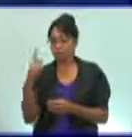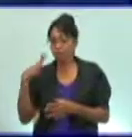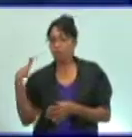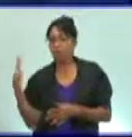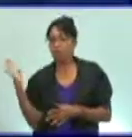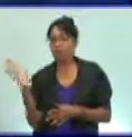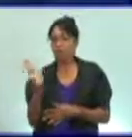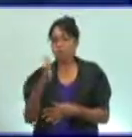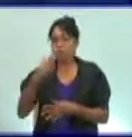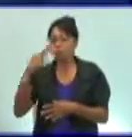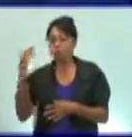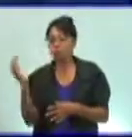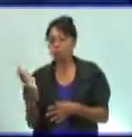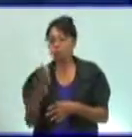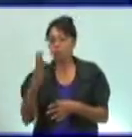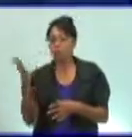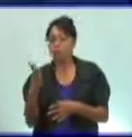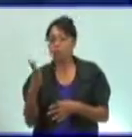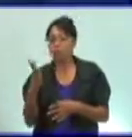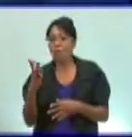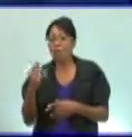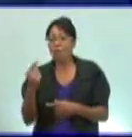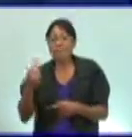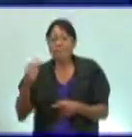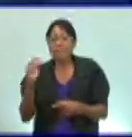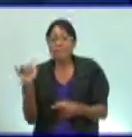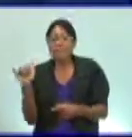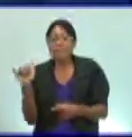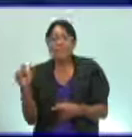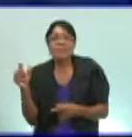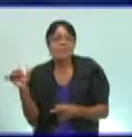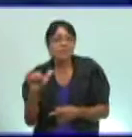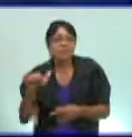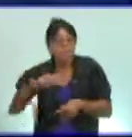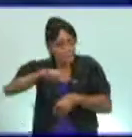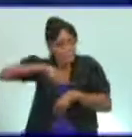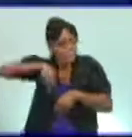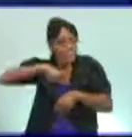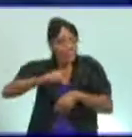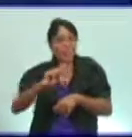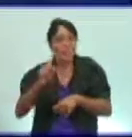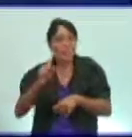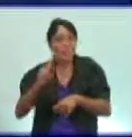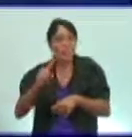en contra de las manecillas del reloj. Pero, sin embargo,